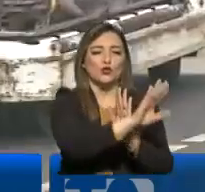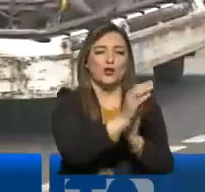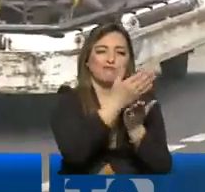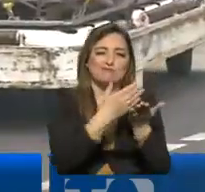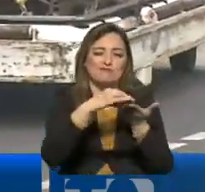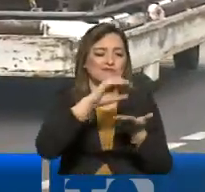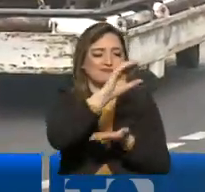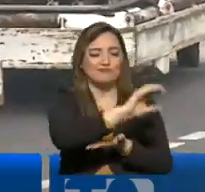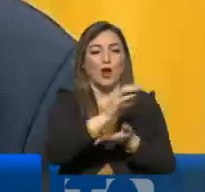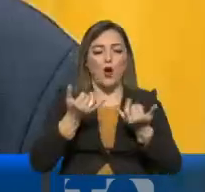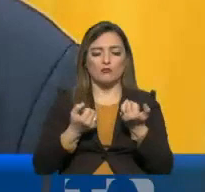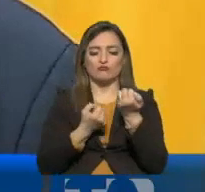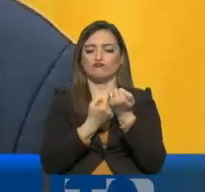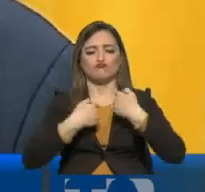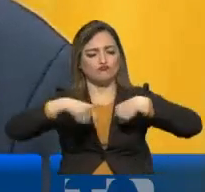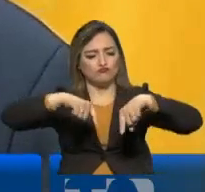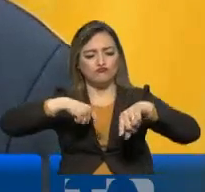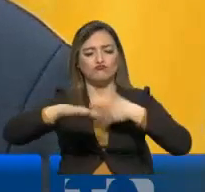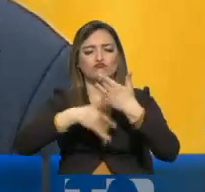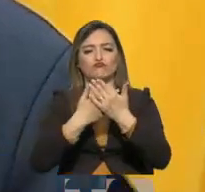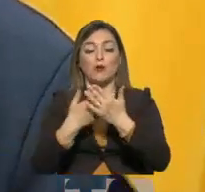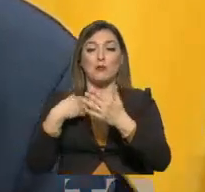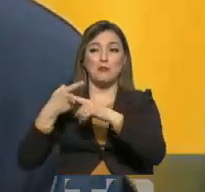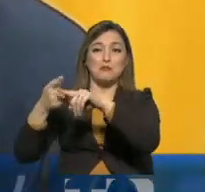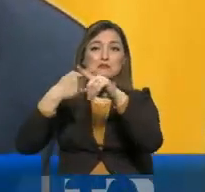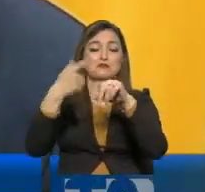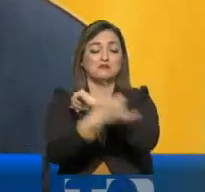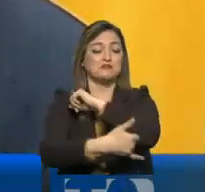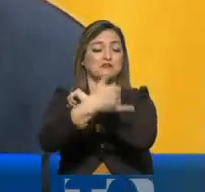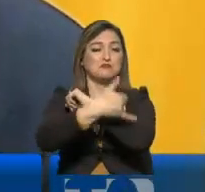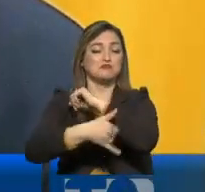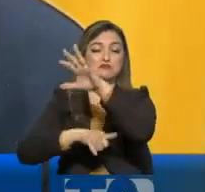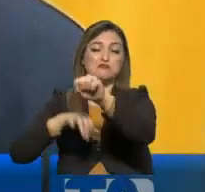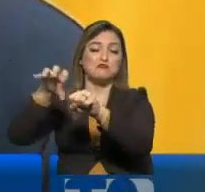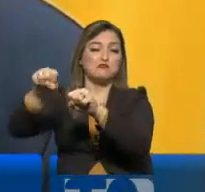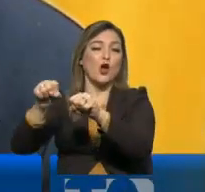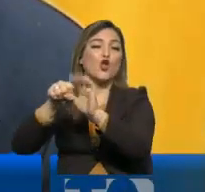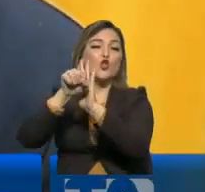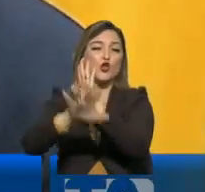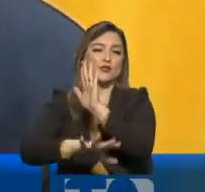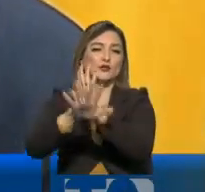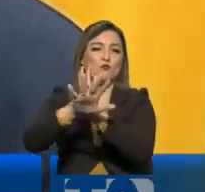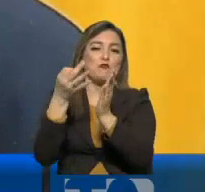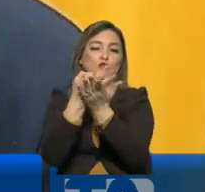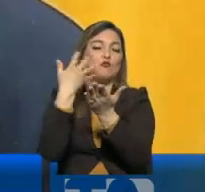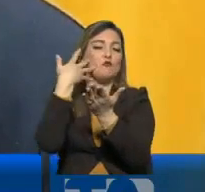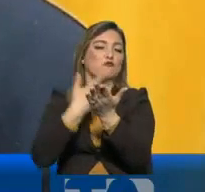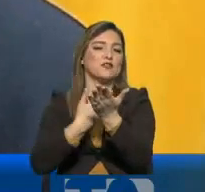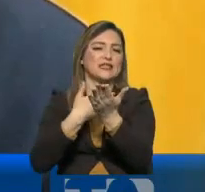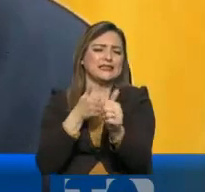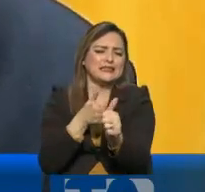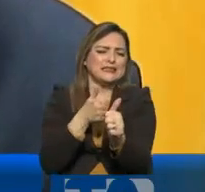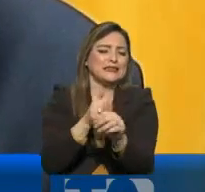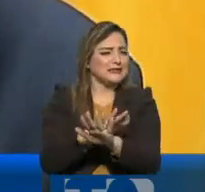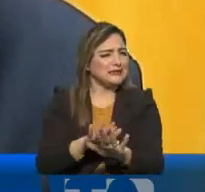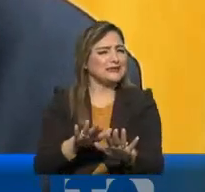gestiones que sean necesarias. Se puede conseguir donaciones de excedentes o de facturas que por ABC de motivo ya no se van a ser usadas en los países